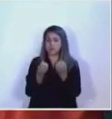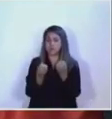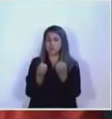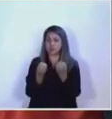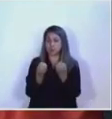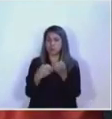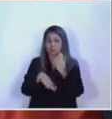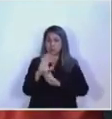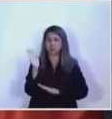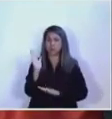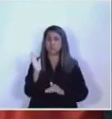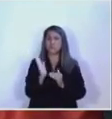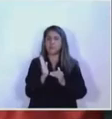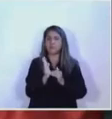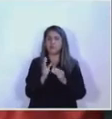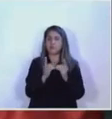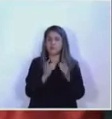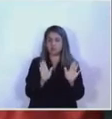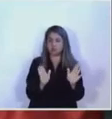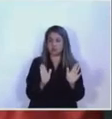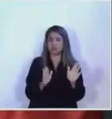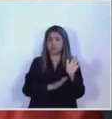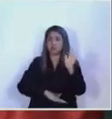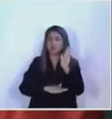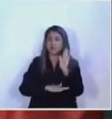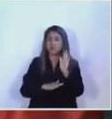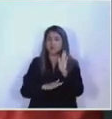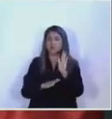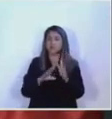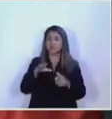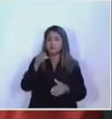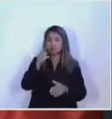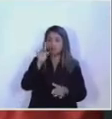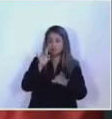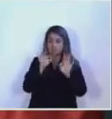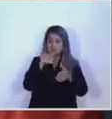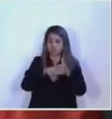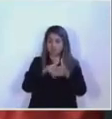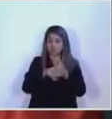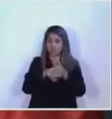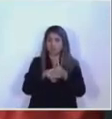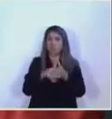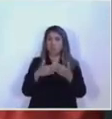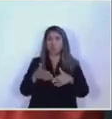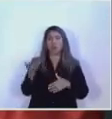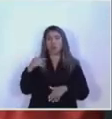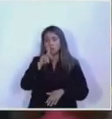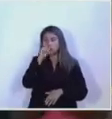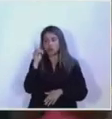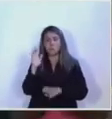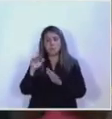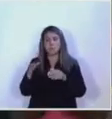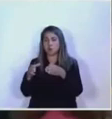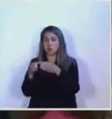consenso de mínimos democráticos. La base electoral trascendió los límites de las coaliciones tradicionales,